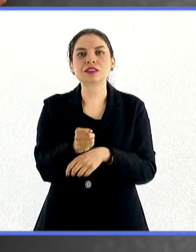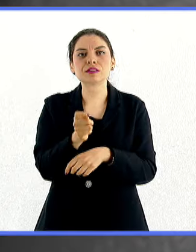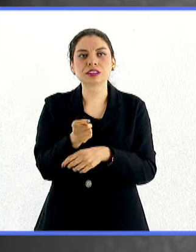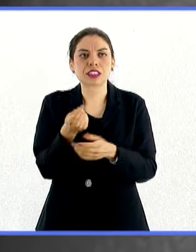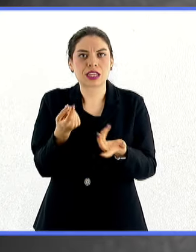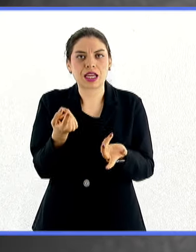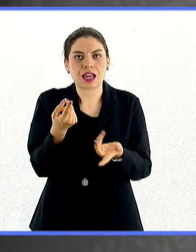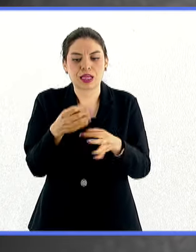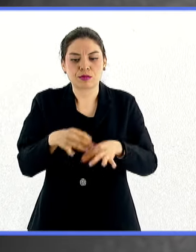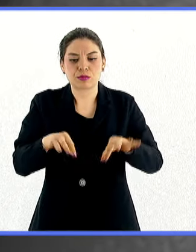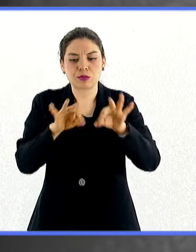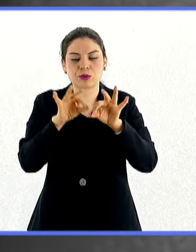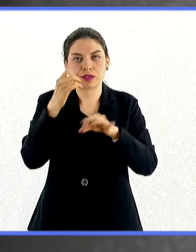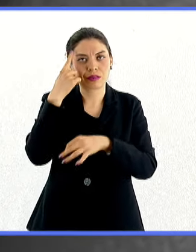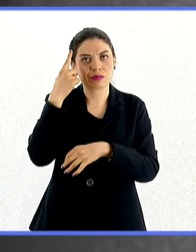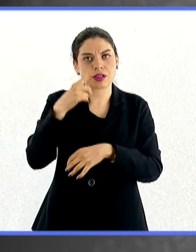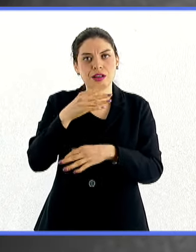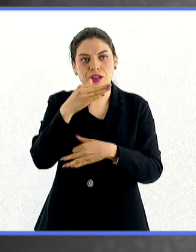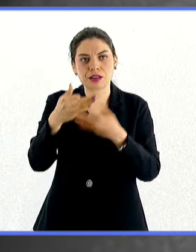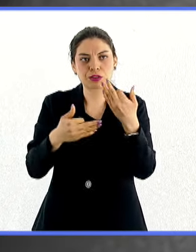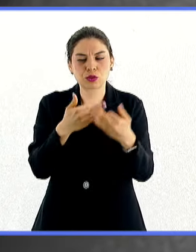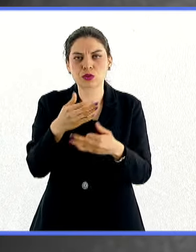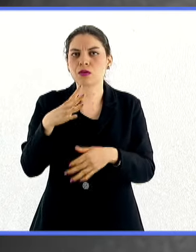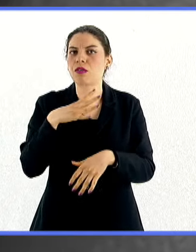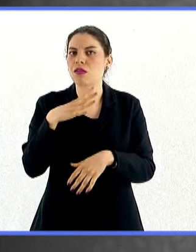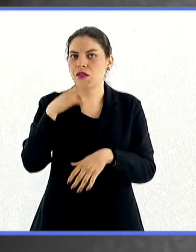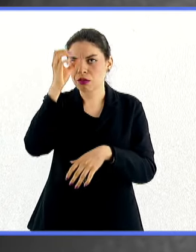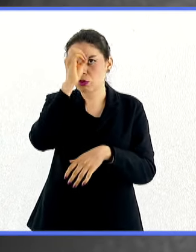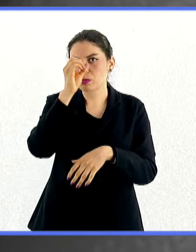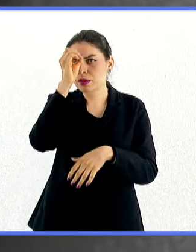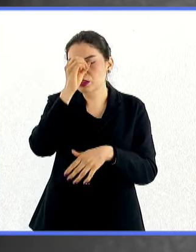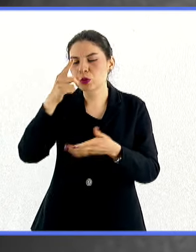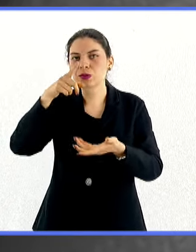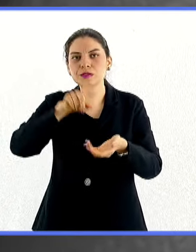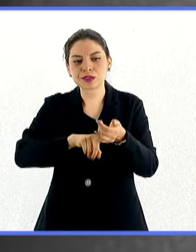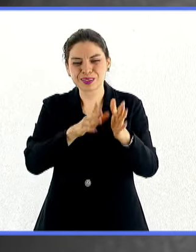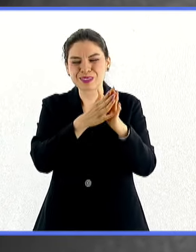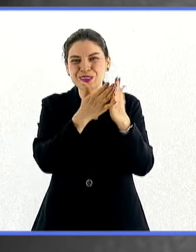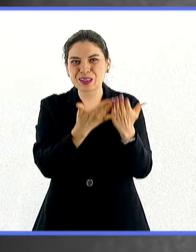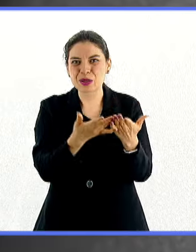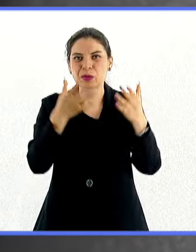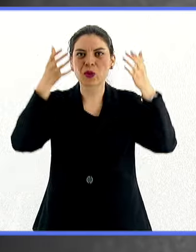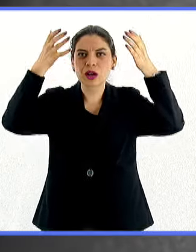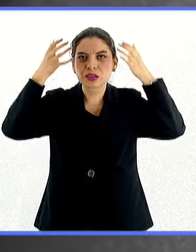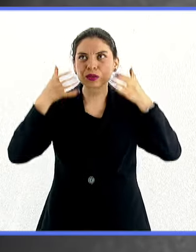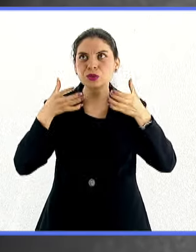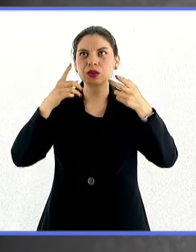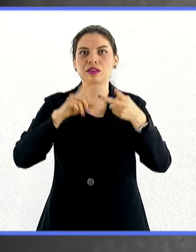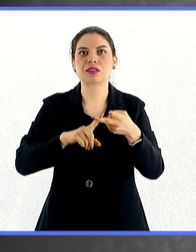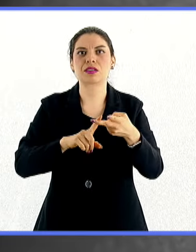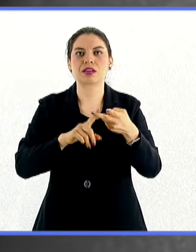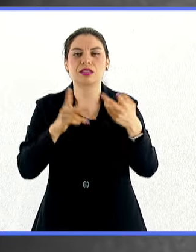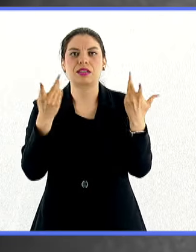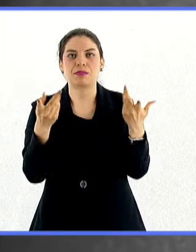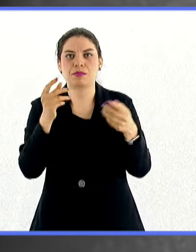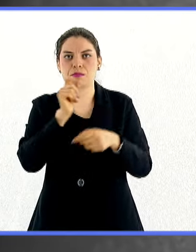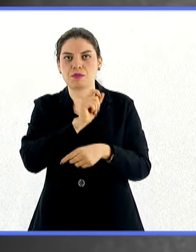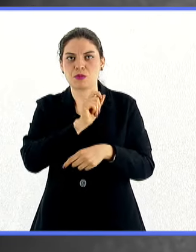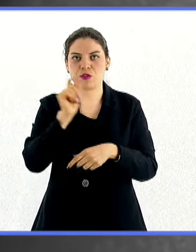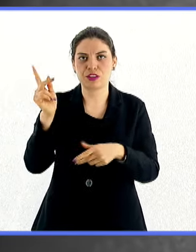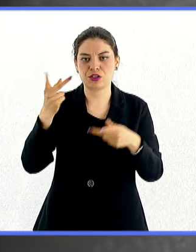algo que decir. Entonces ahí aparecen opiniones de astronautas, espías, expertos en ciberseguridad,